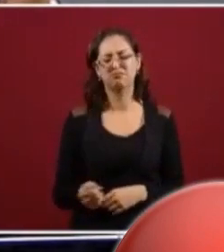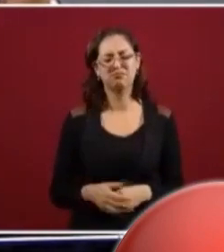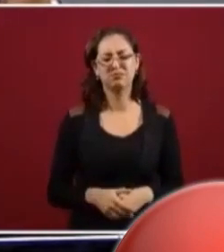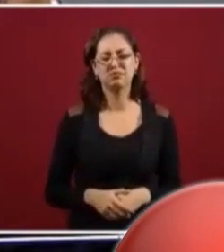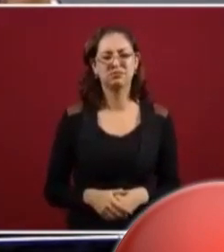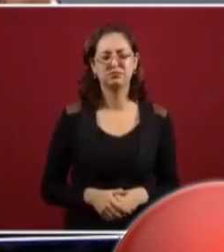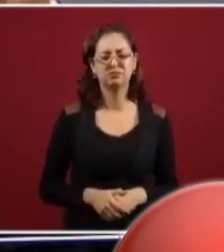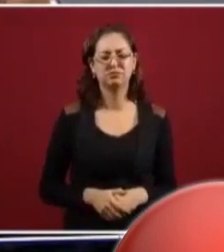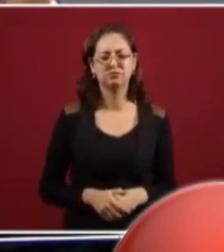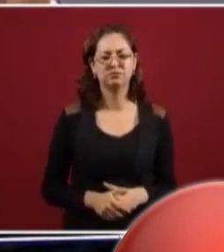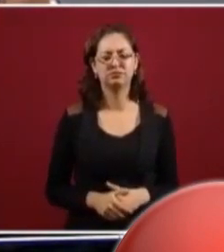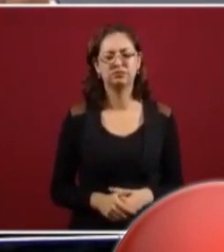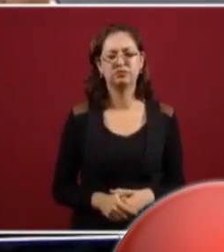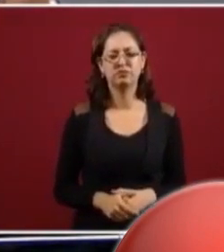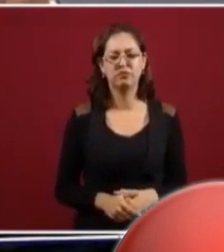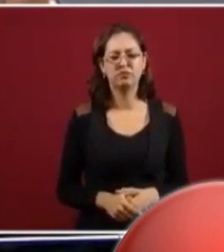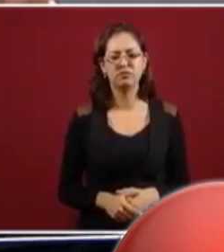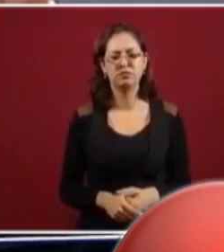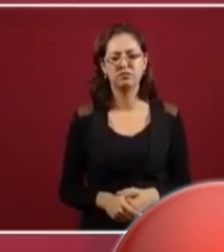Y